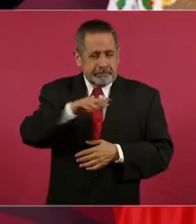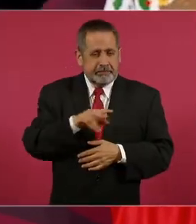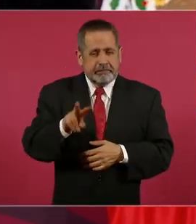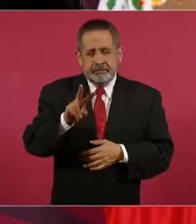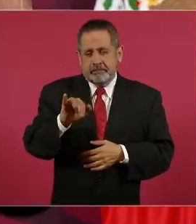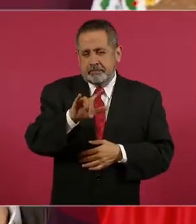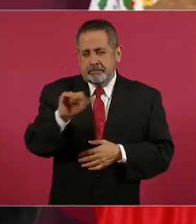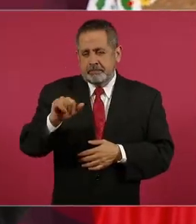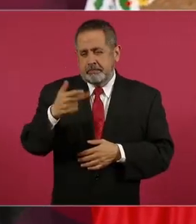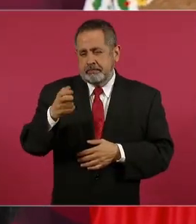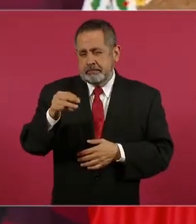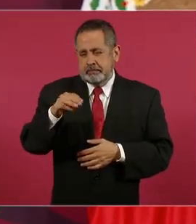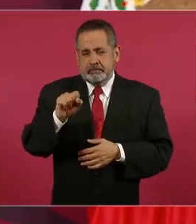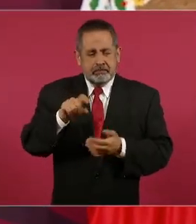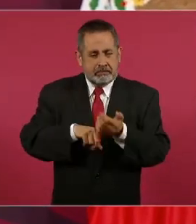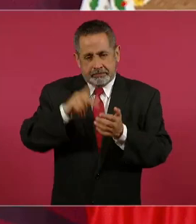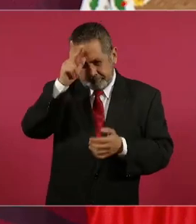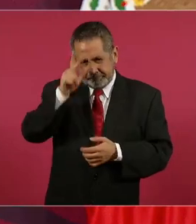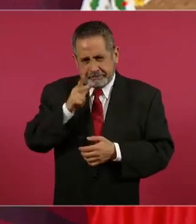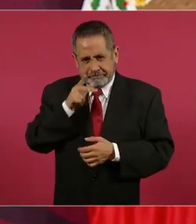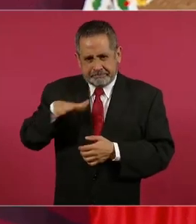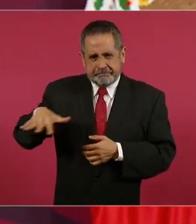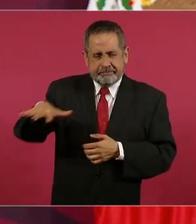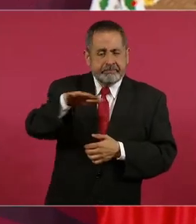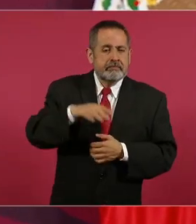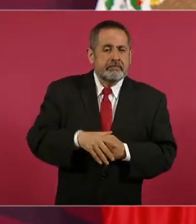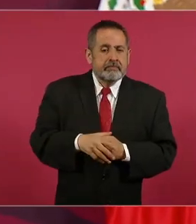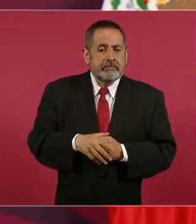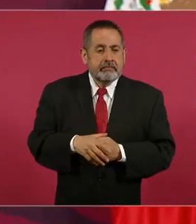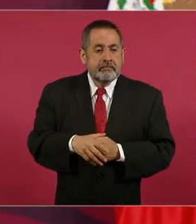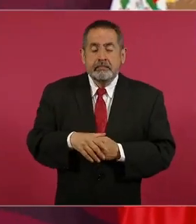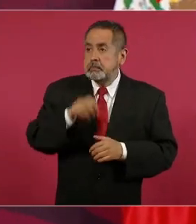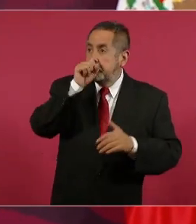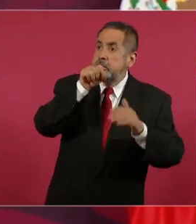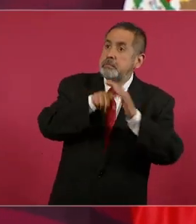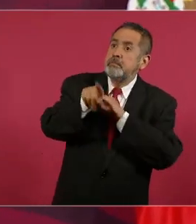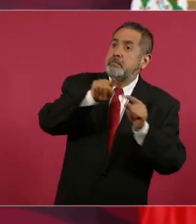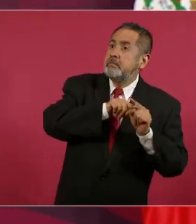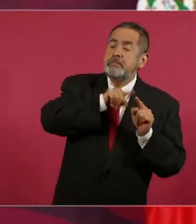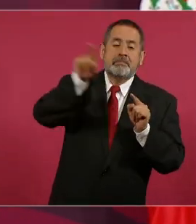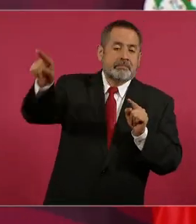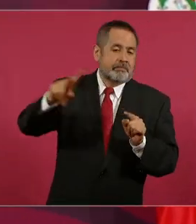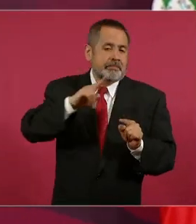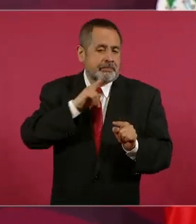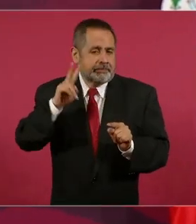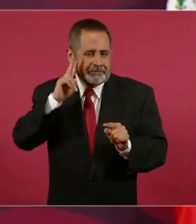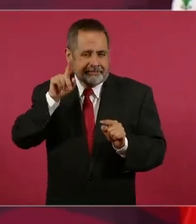no, se enteraron hasta en el Vaticano,